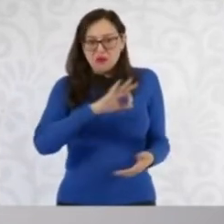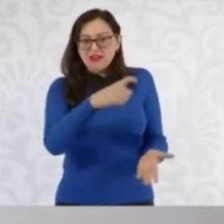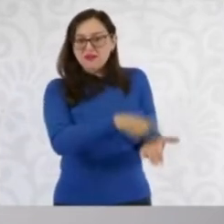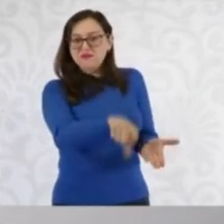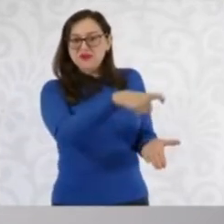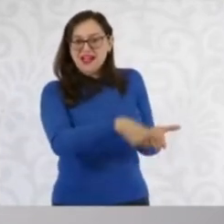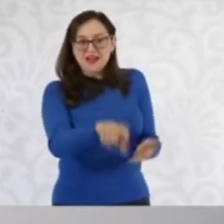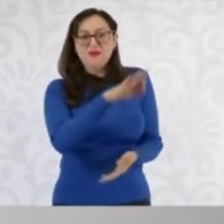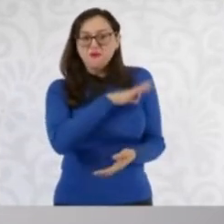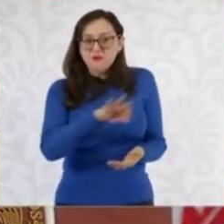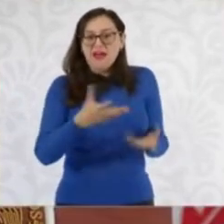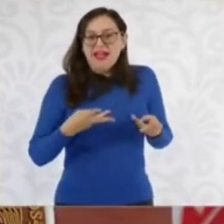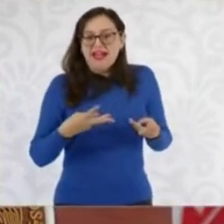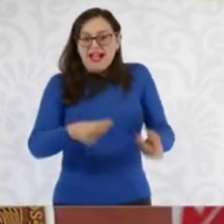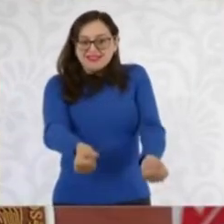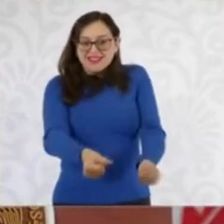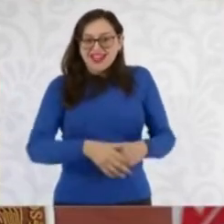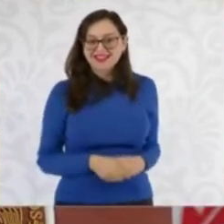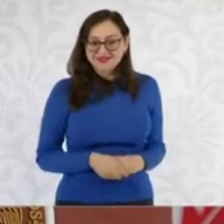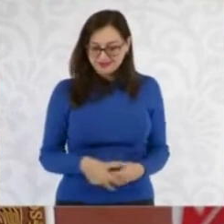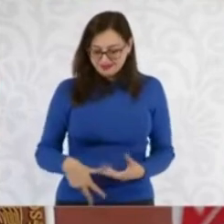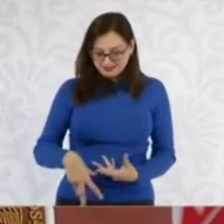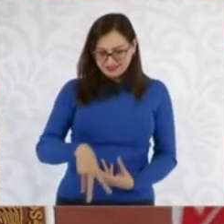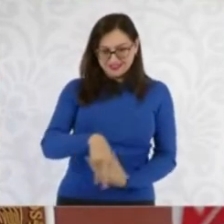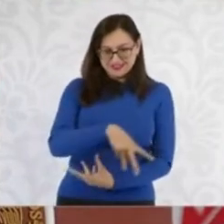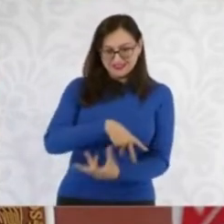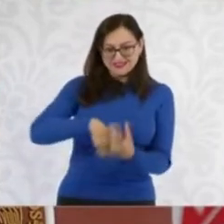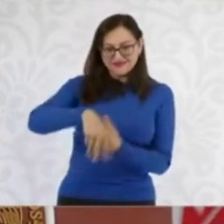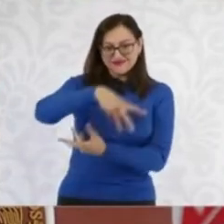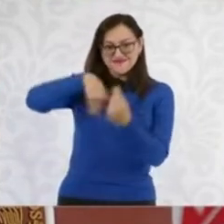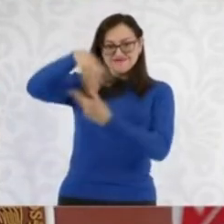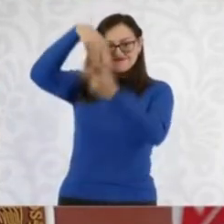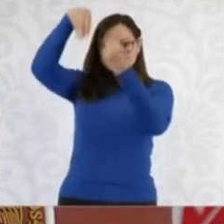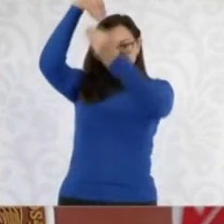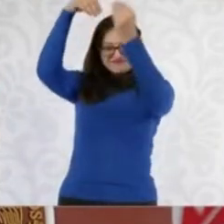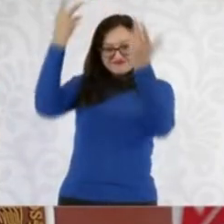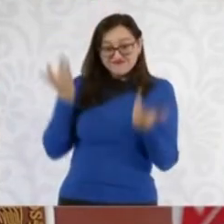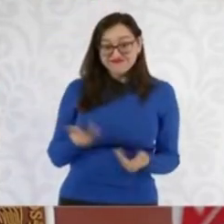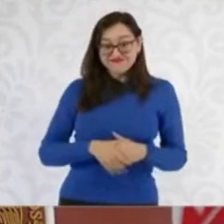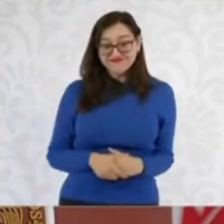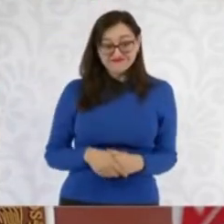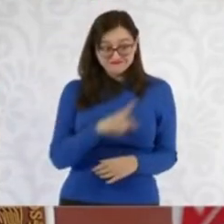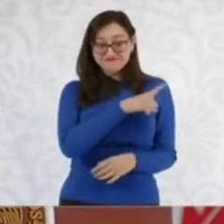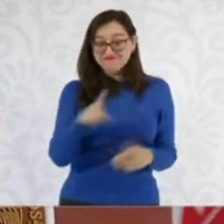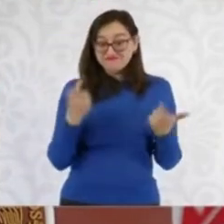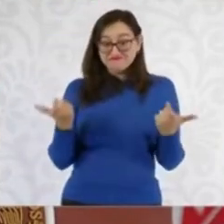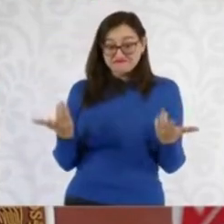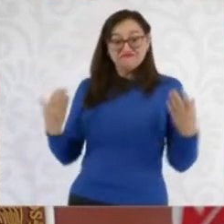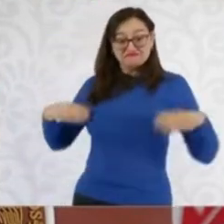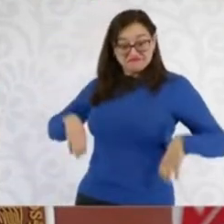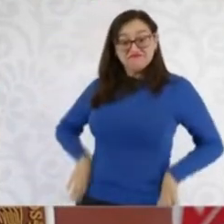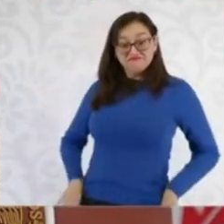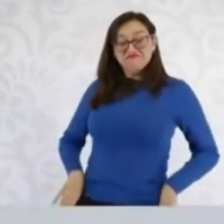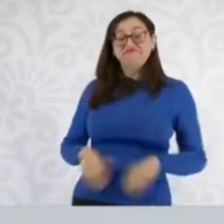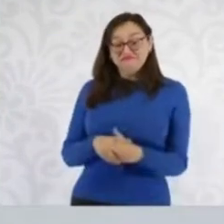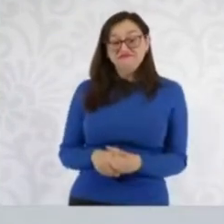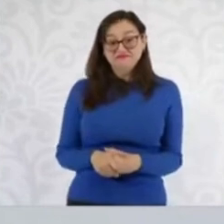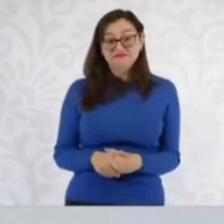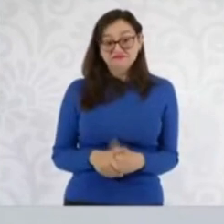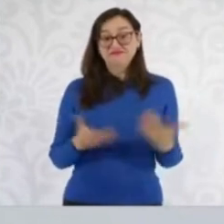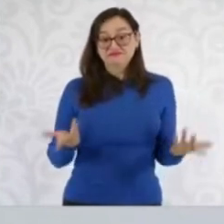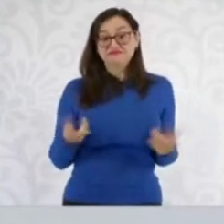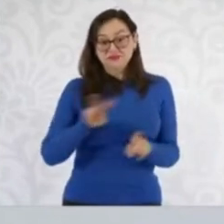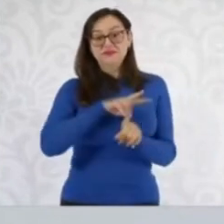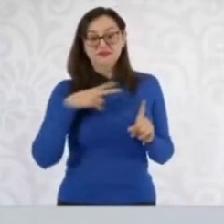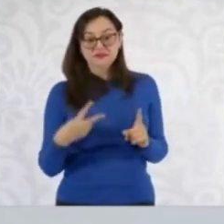Entonces, eso fortalece la economía de México, por eso es otra visión completamente distinta. Ayer en la reunión, no